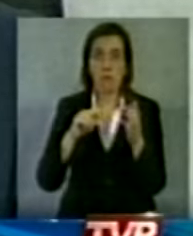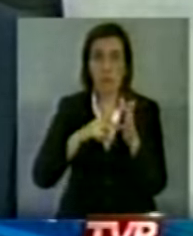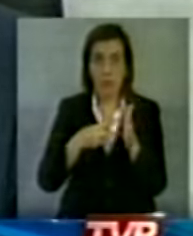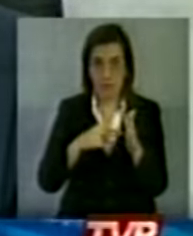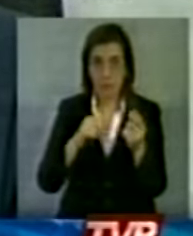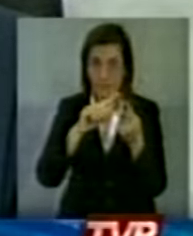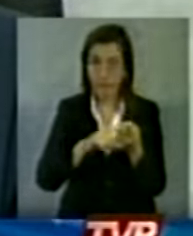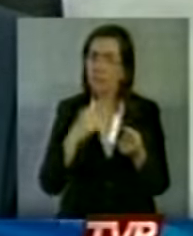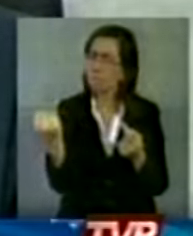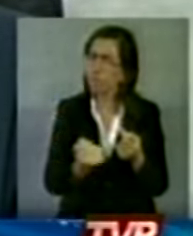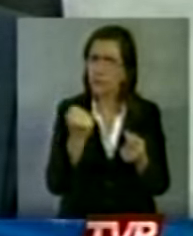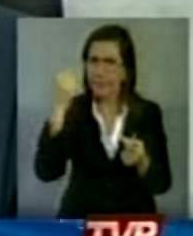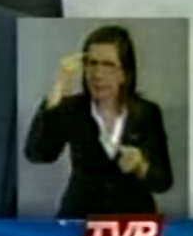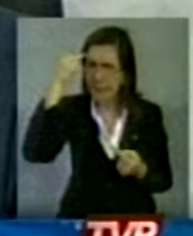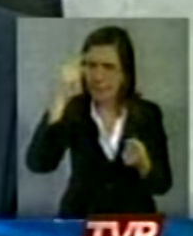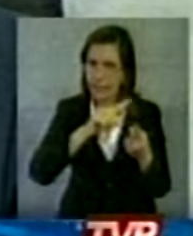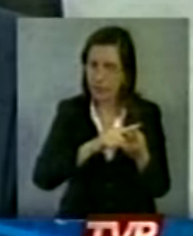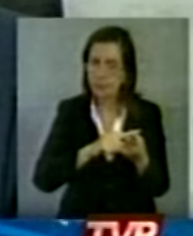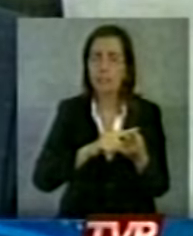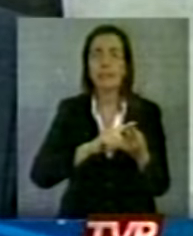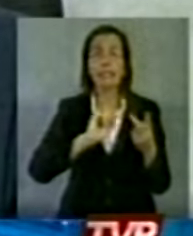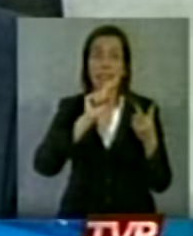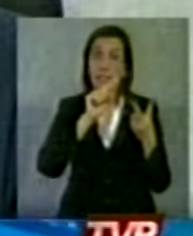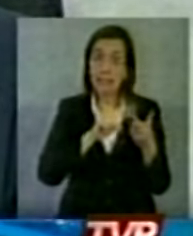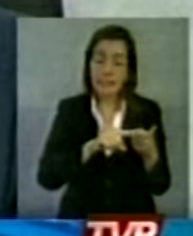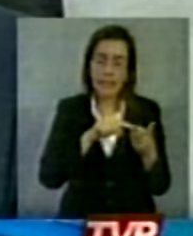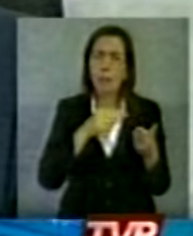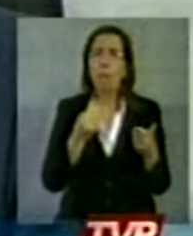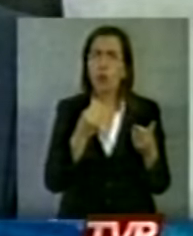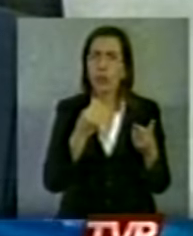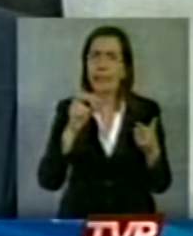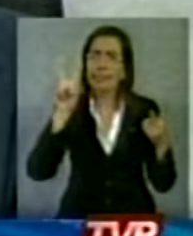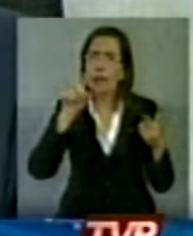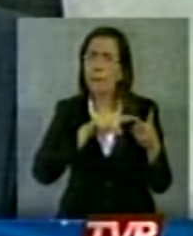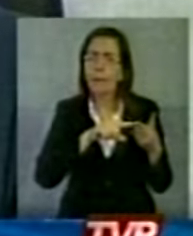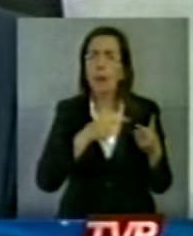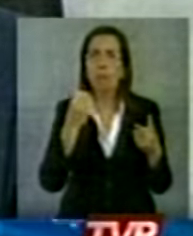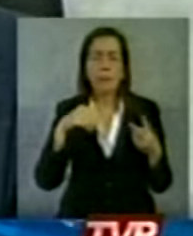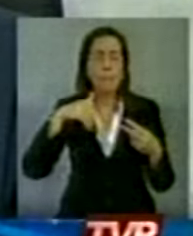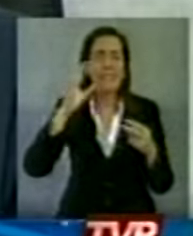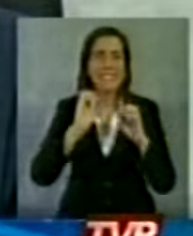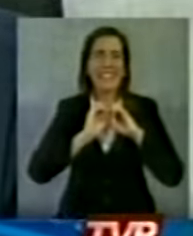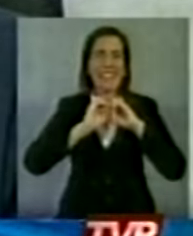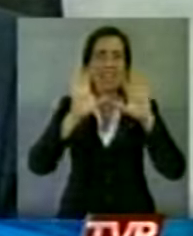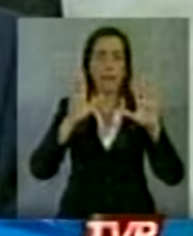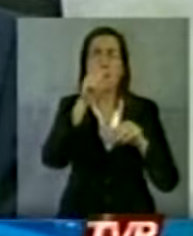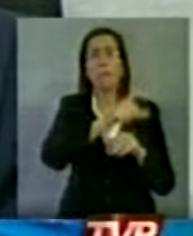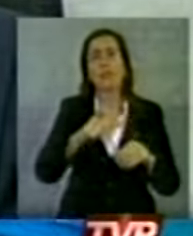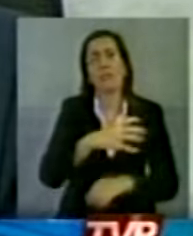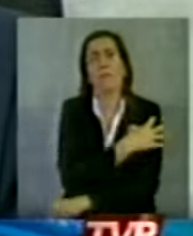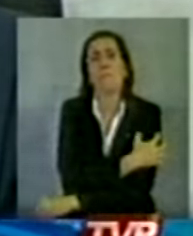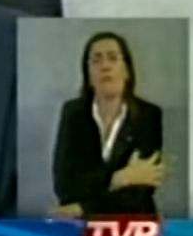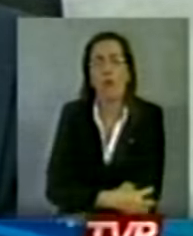actuales, como lo percibimos día tras día, y además porque agrava la situación de los más desposeídos en